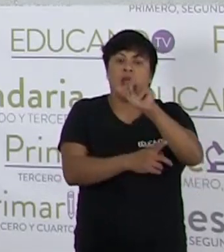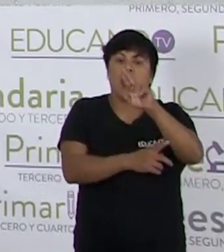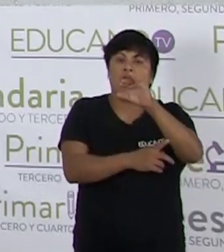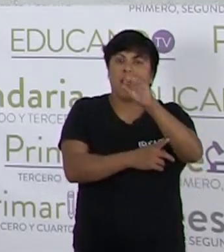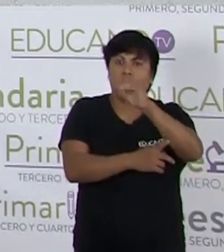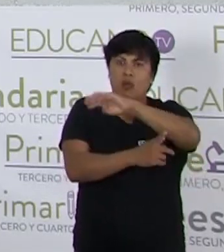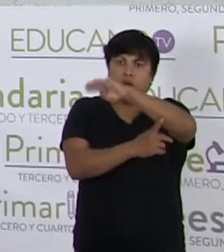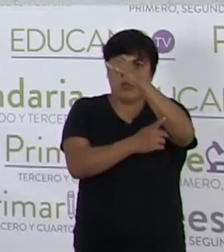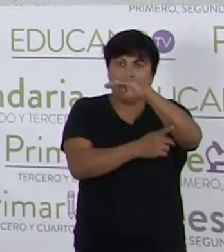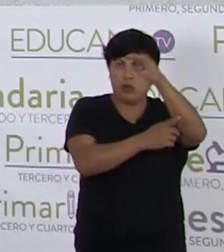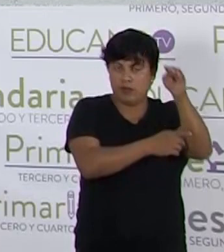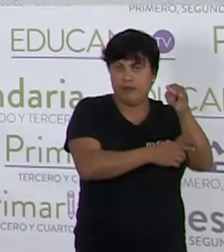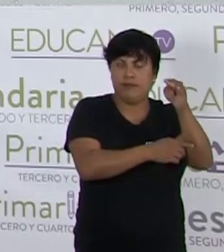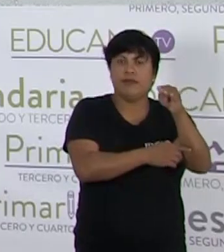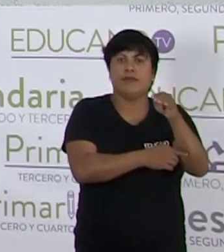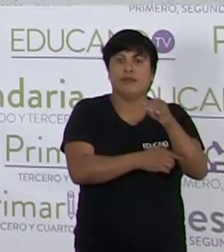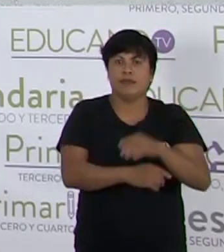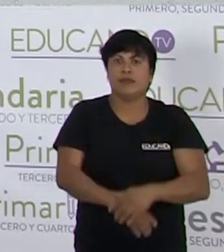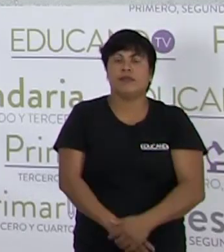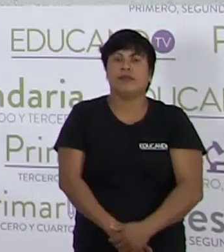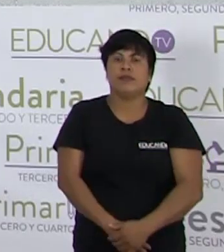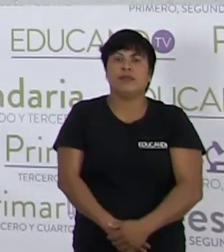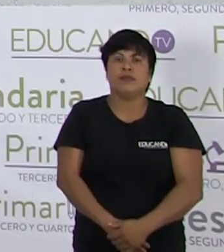fraccionamiento Los Arcos?